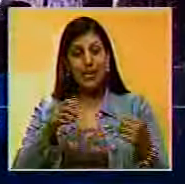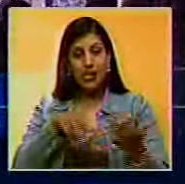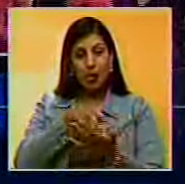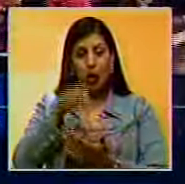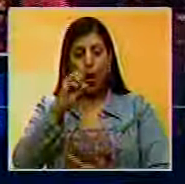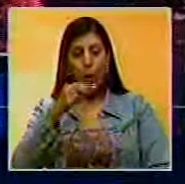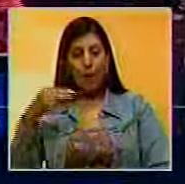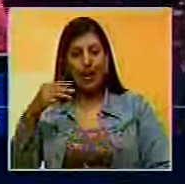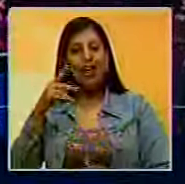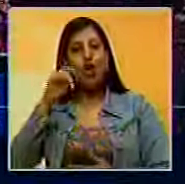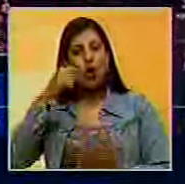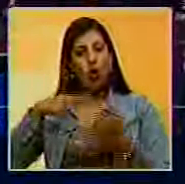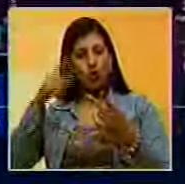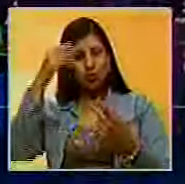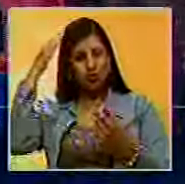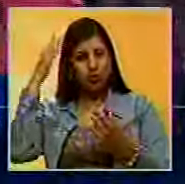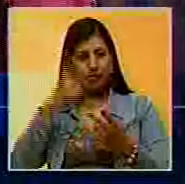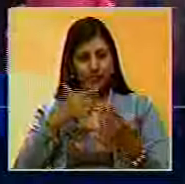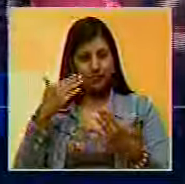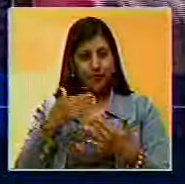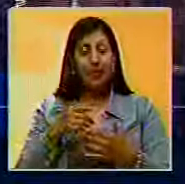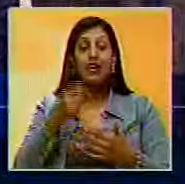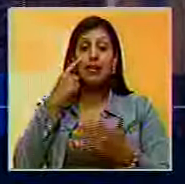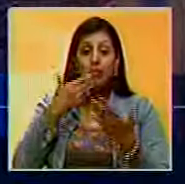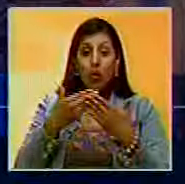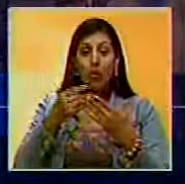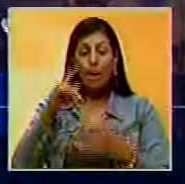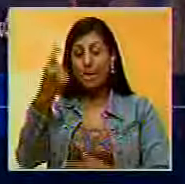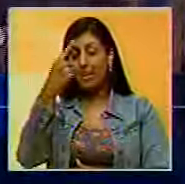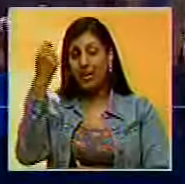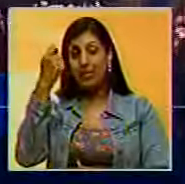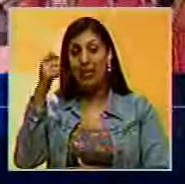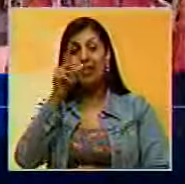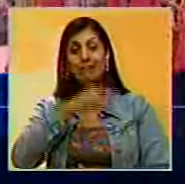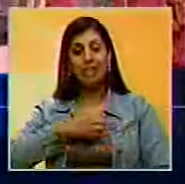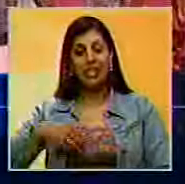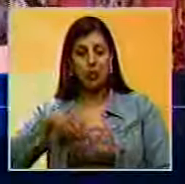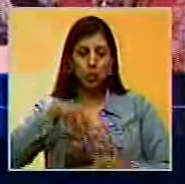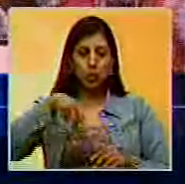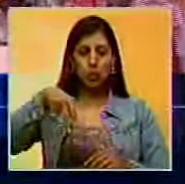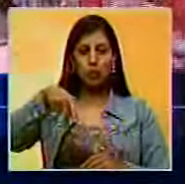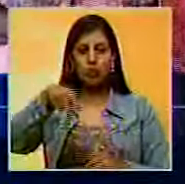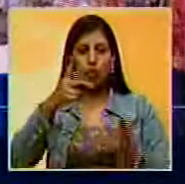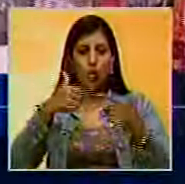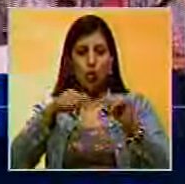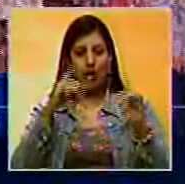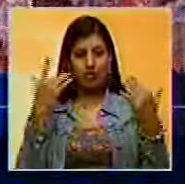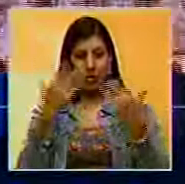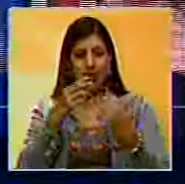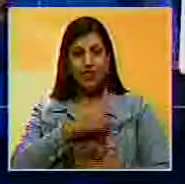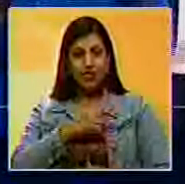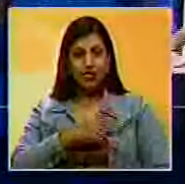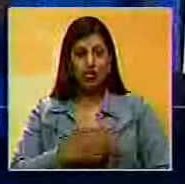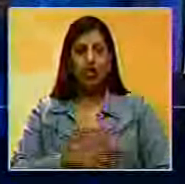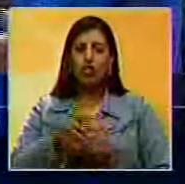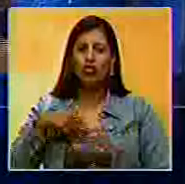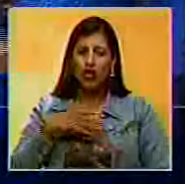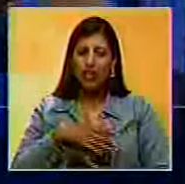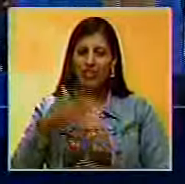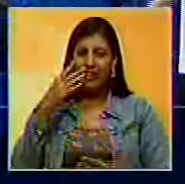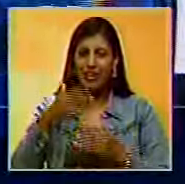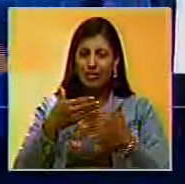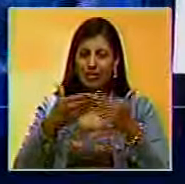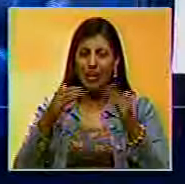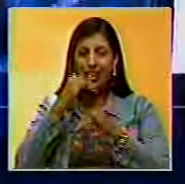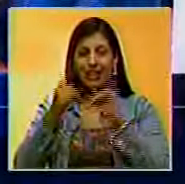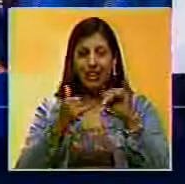de Omar Enrique, Felipe Peláez y Eddie Herrera. Y vimos por primera vez a las mises apoderarse del Estudio 1 de Venevisión. Vamos a disfrutar de un opening de